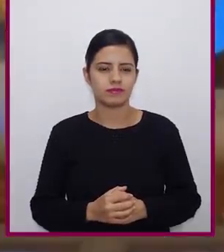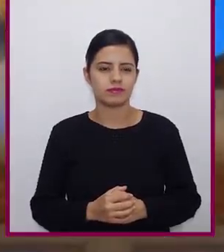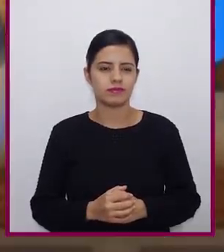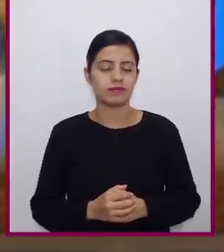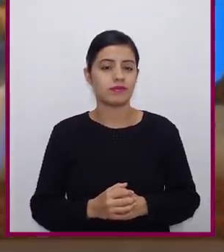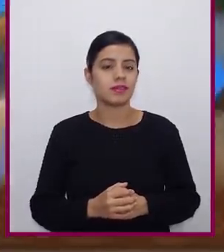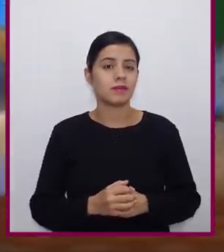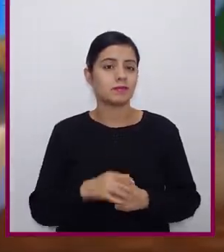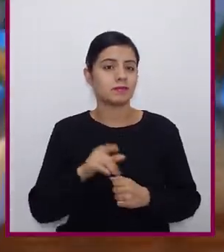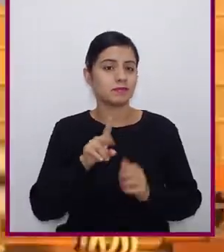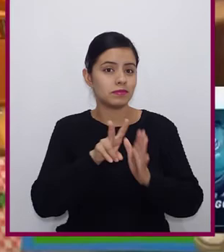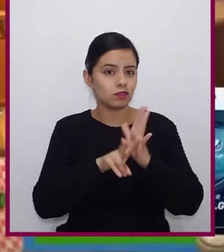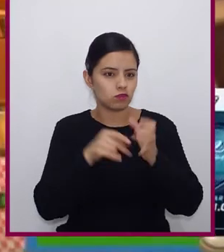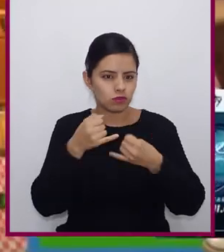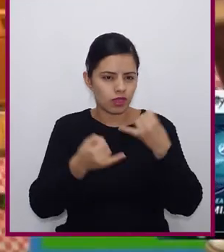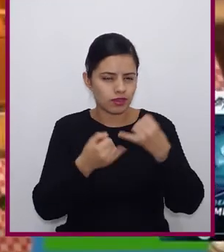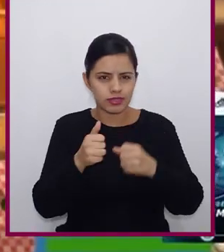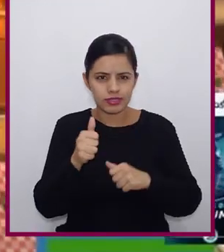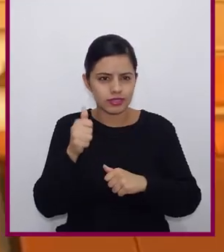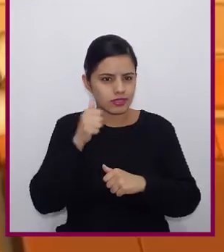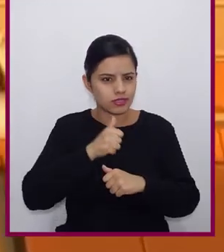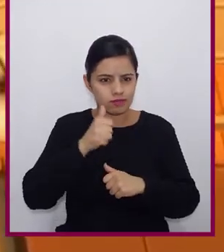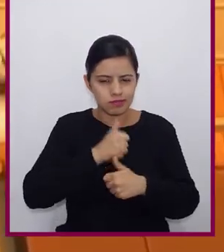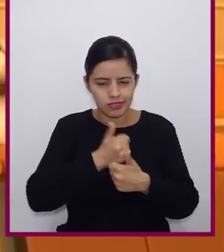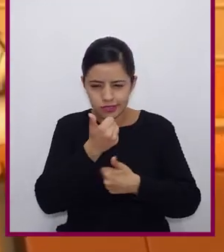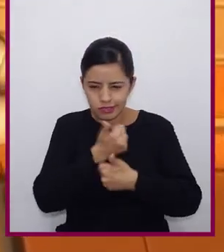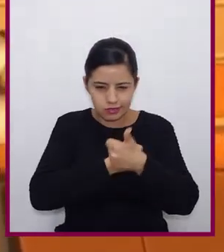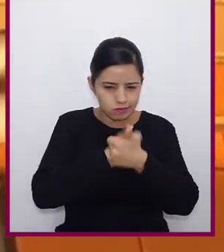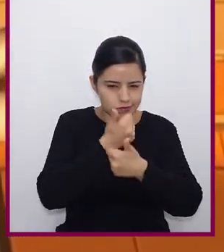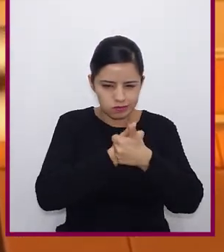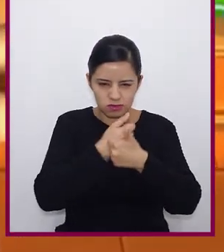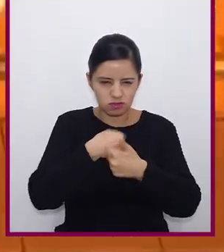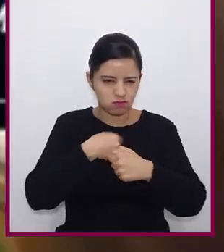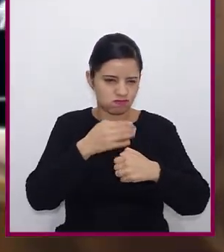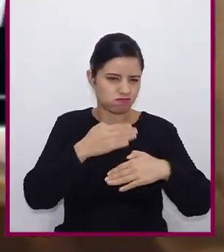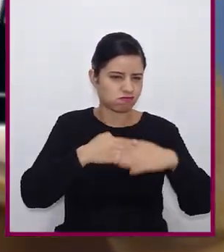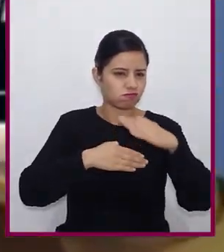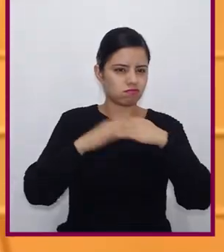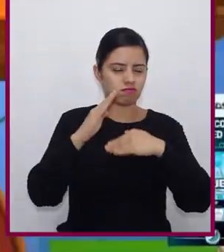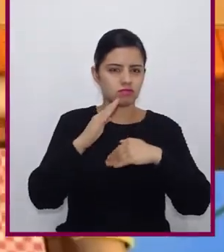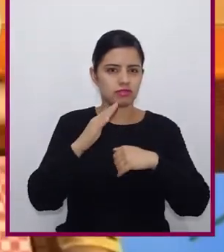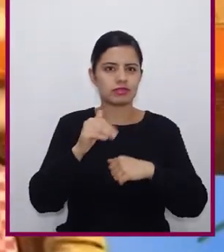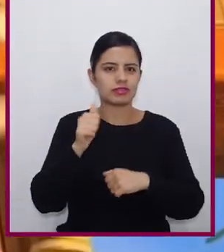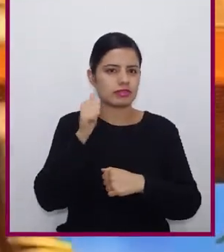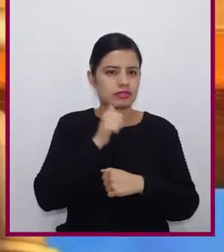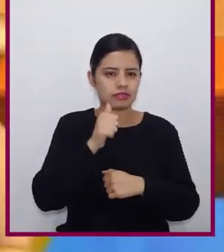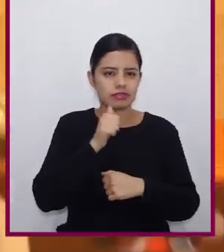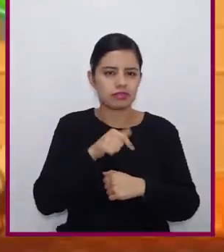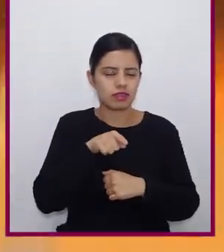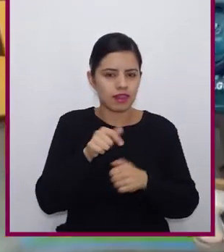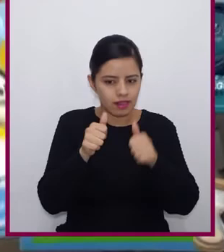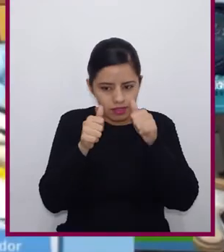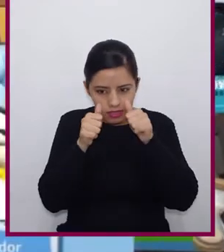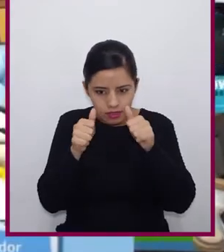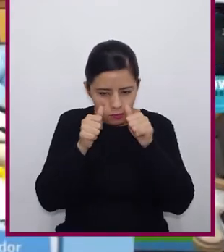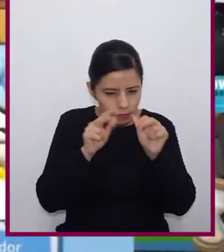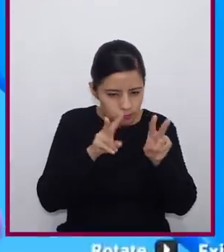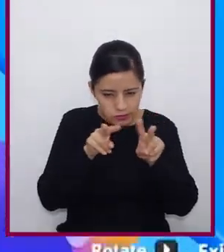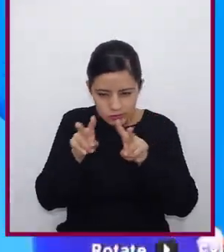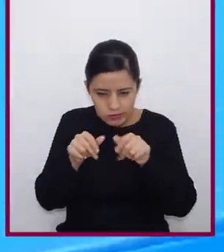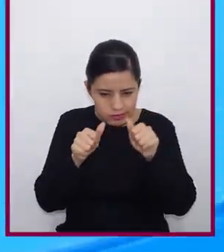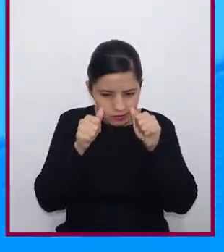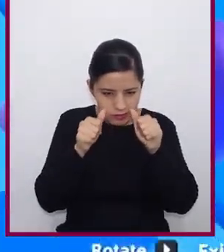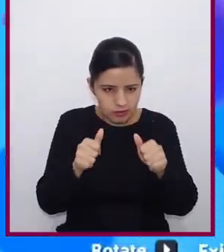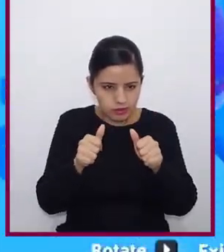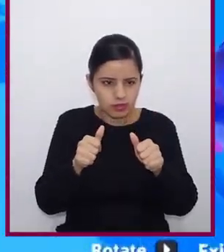Un videojugador siempre está ante el reto de superarse a sí mismo. Constantemente se mantendrá atento o atenta